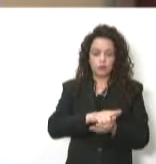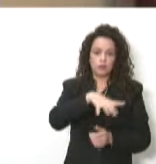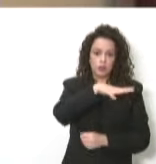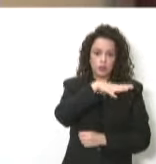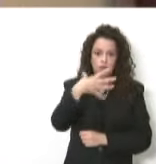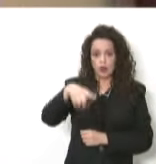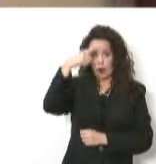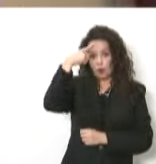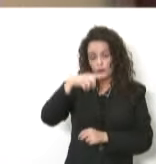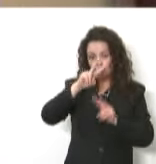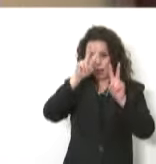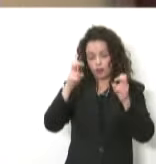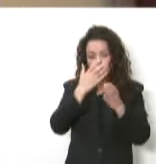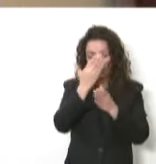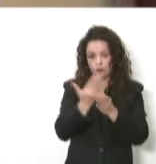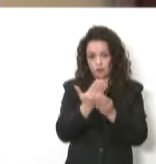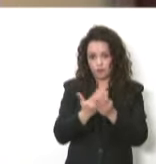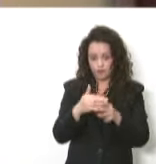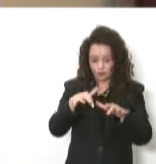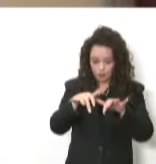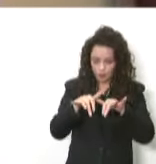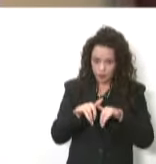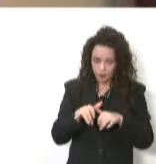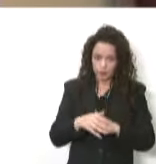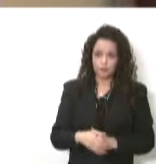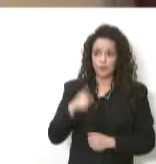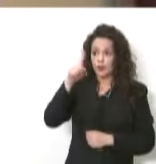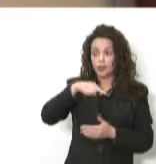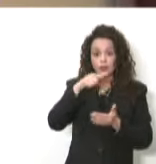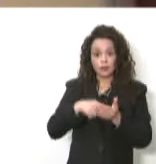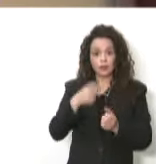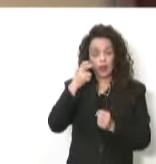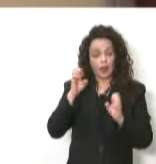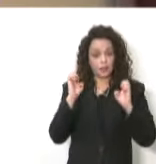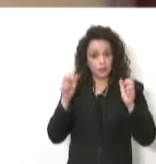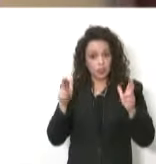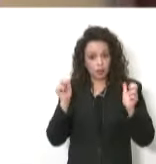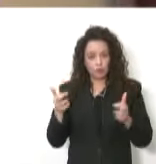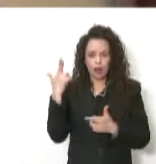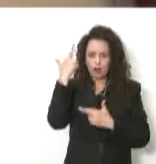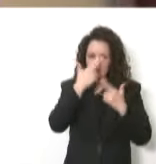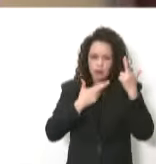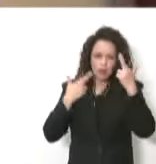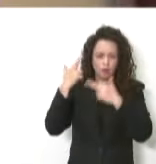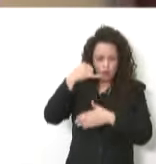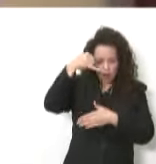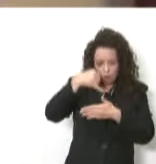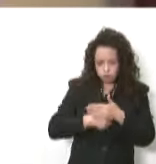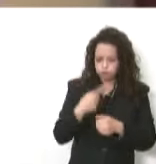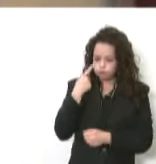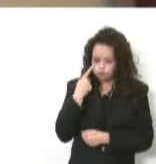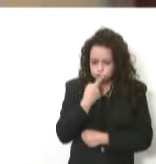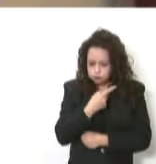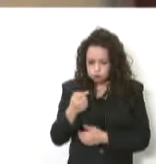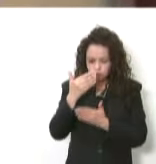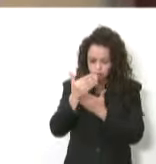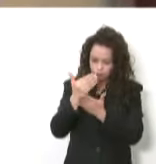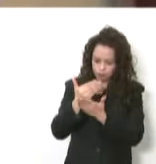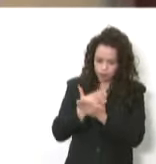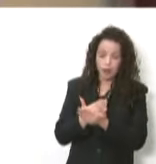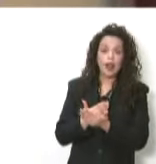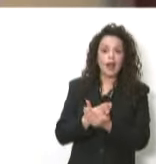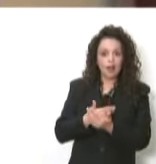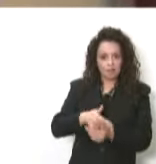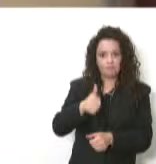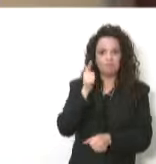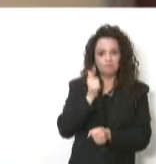Archivos. En el caso de Chiapas, luego de un análisis minucioso, se advirtieron 19